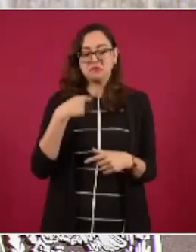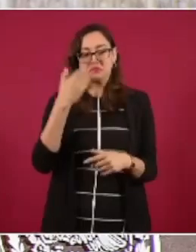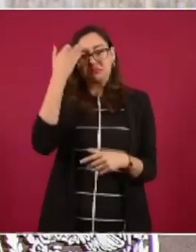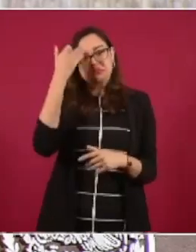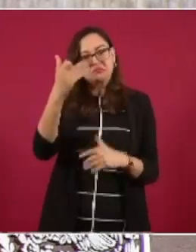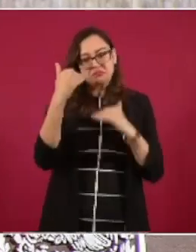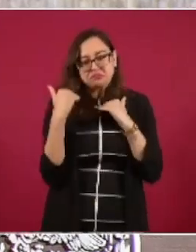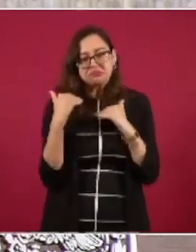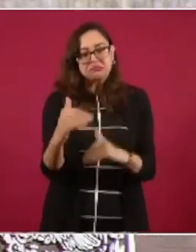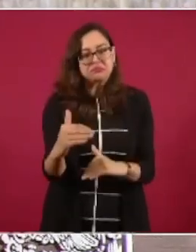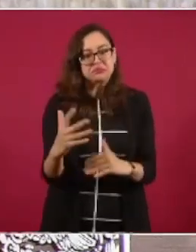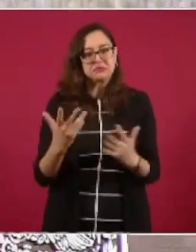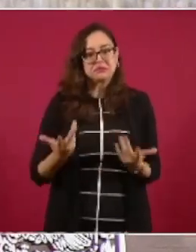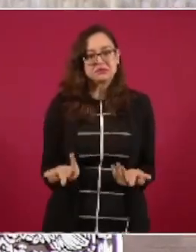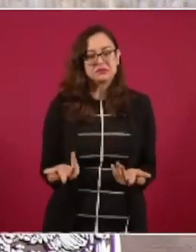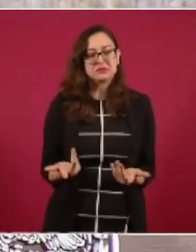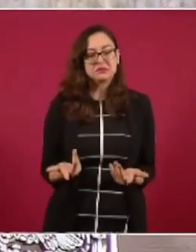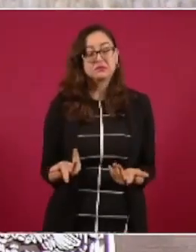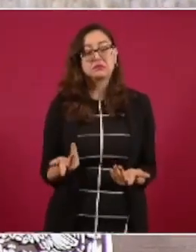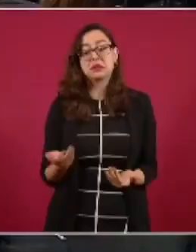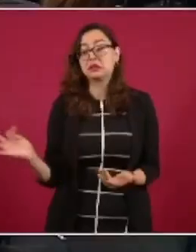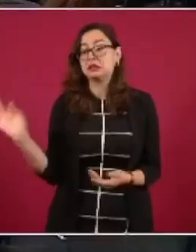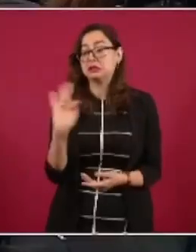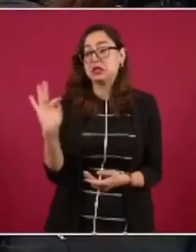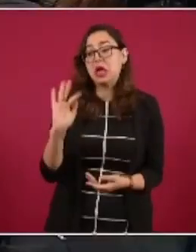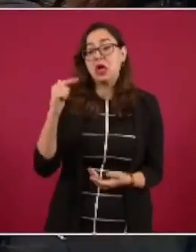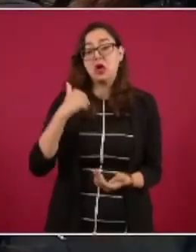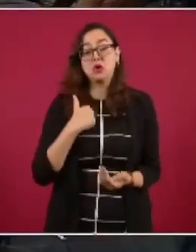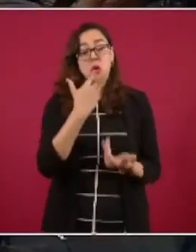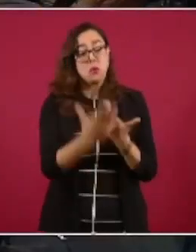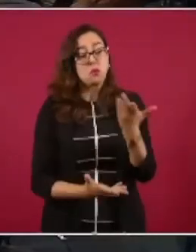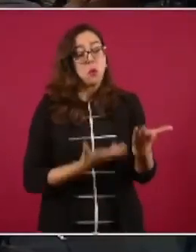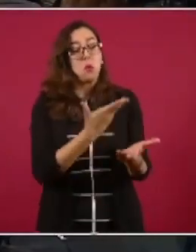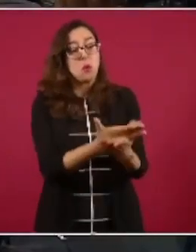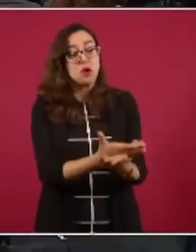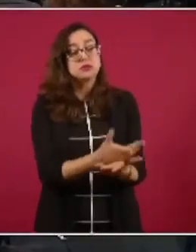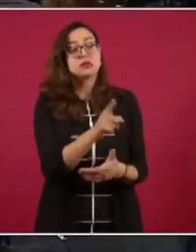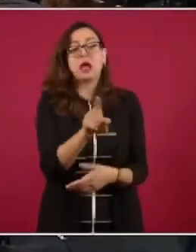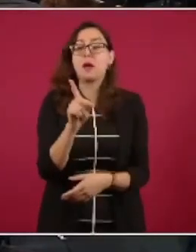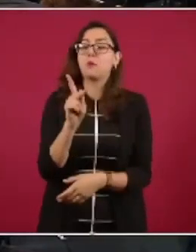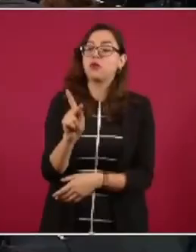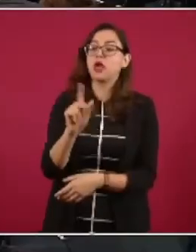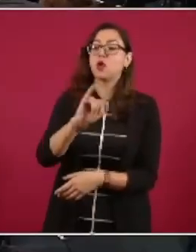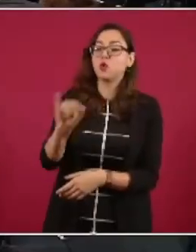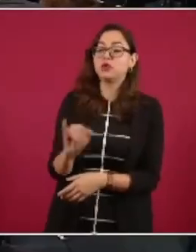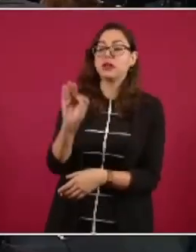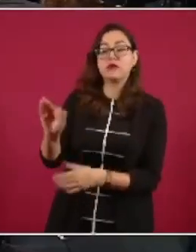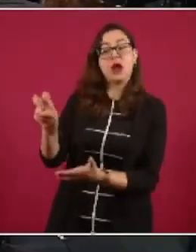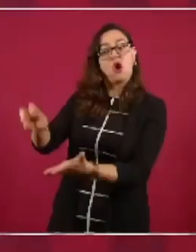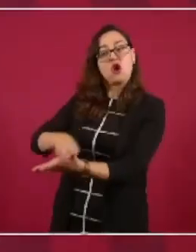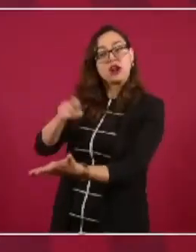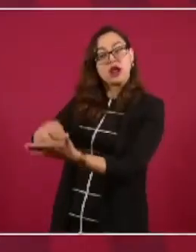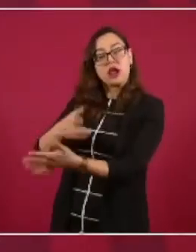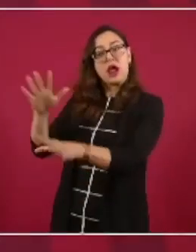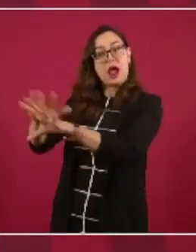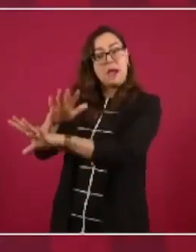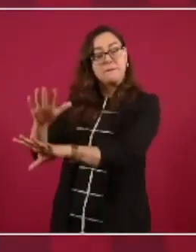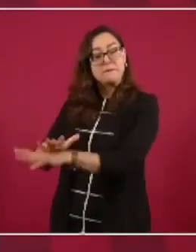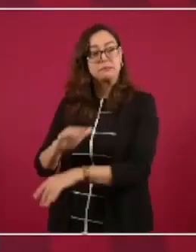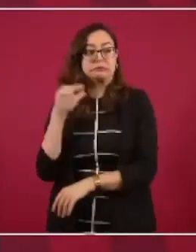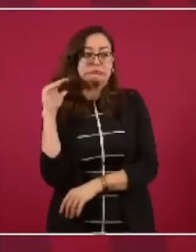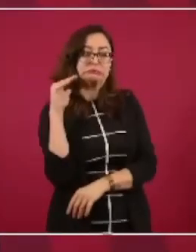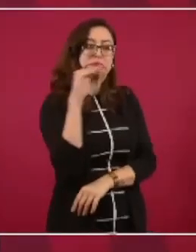iban a haber las mismas voces, ¿no?, de estos conservadores hablando de que